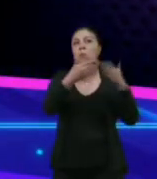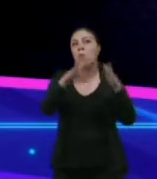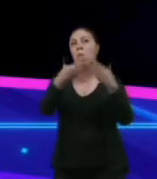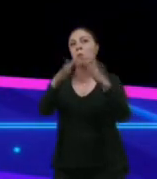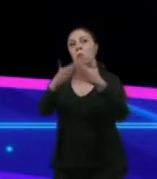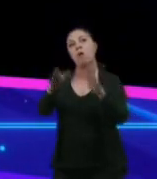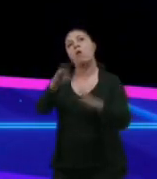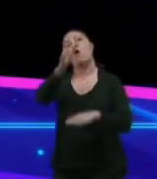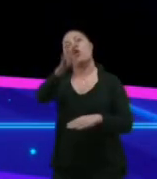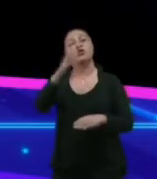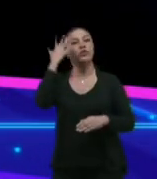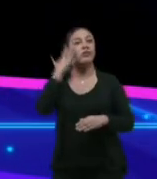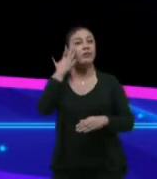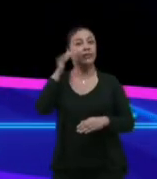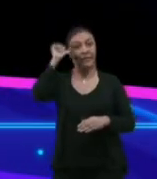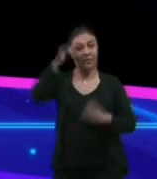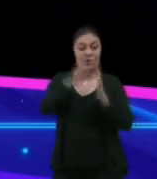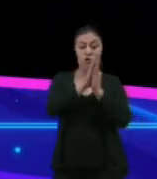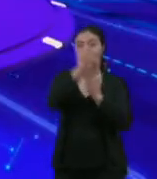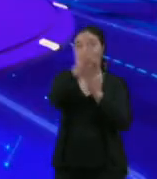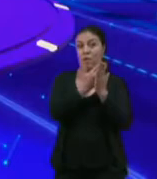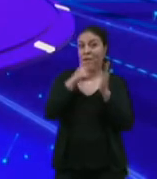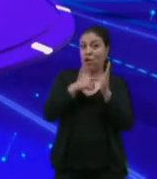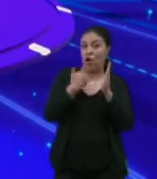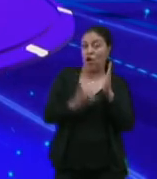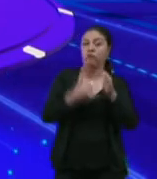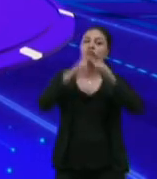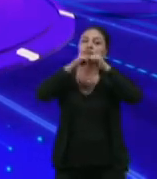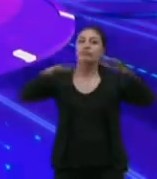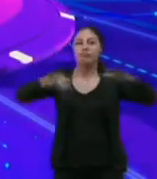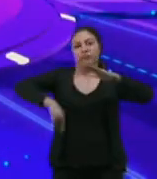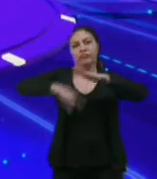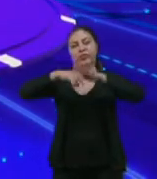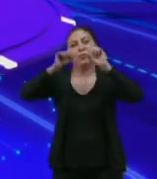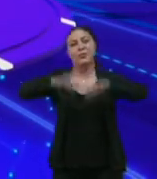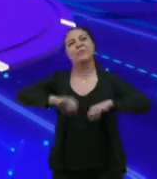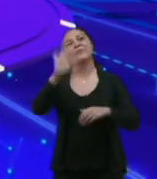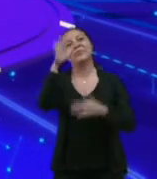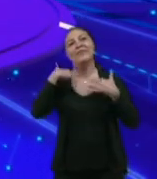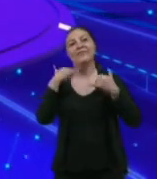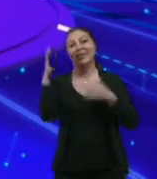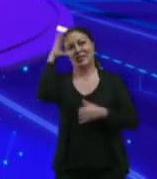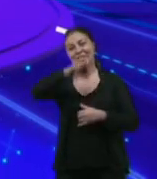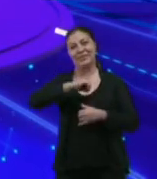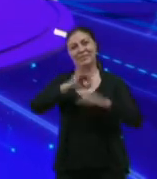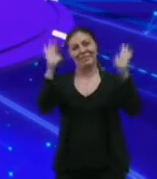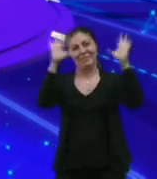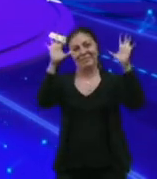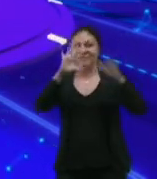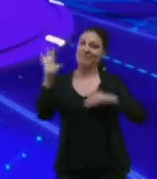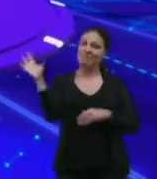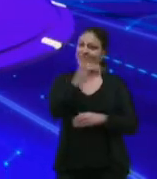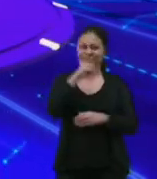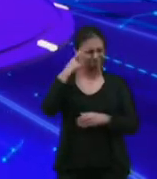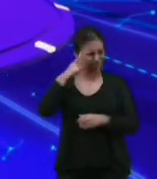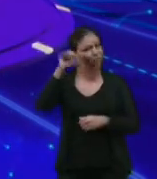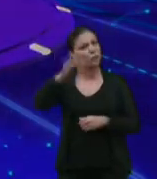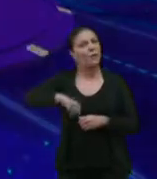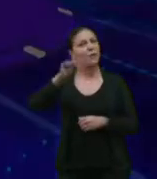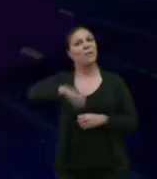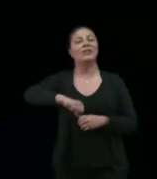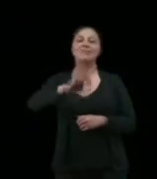y acuérdense que estos documentos van a estar colgados ahí chao feliz noche gracias a todos acuérdese que dice puede